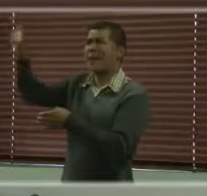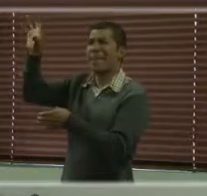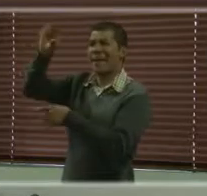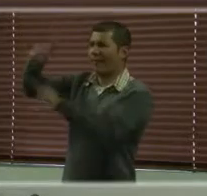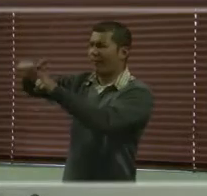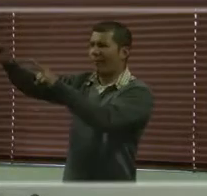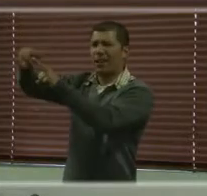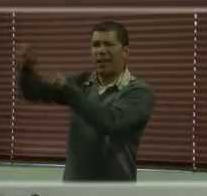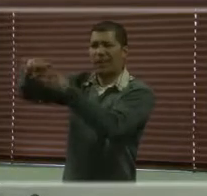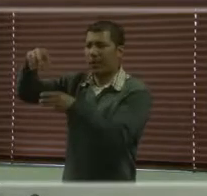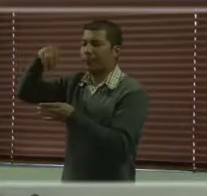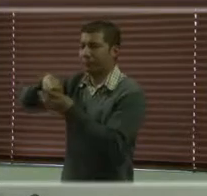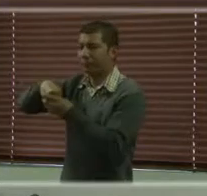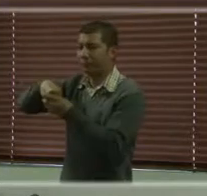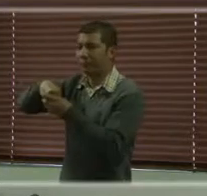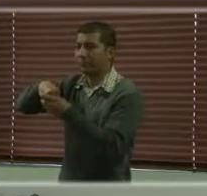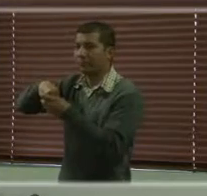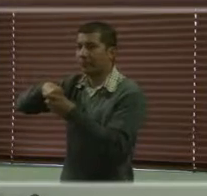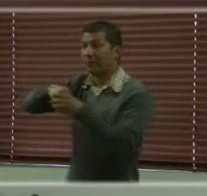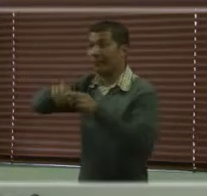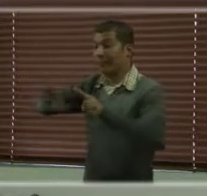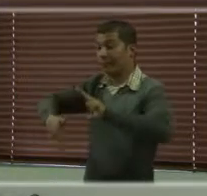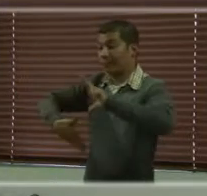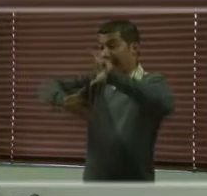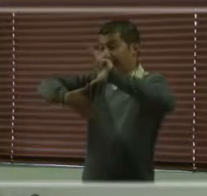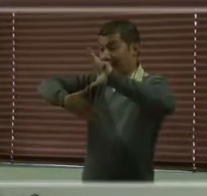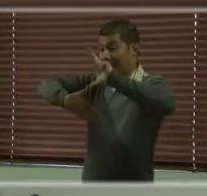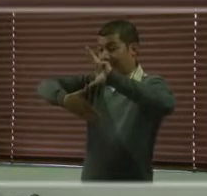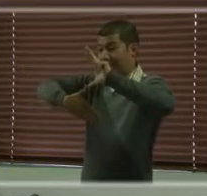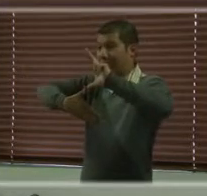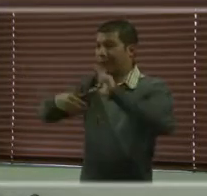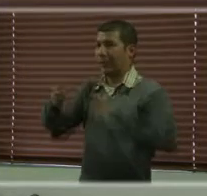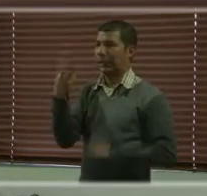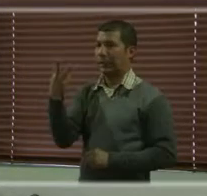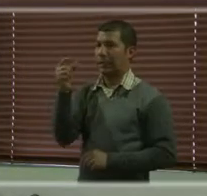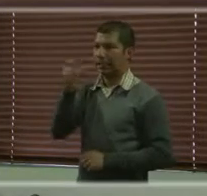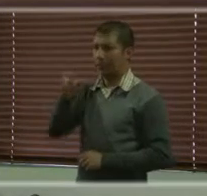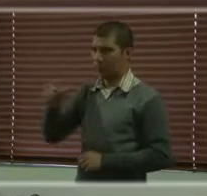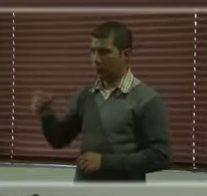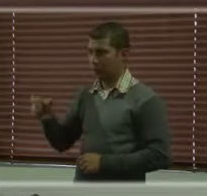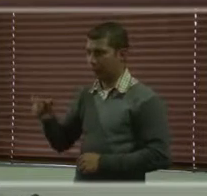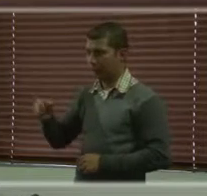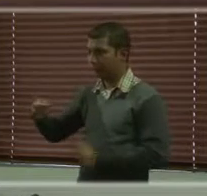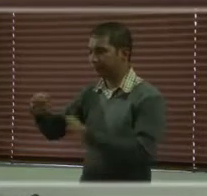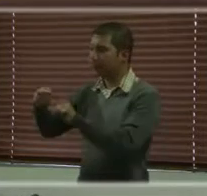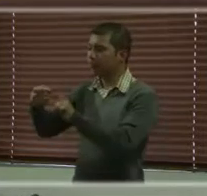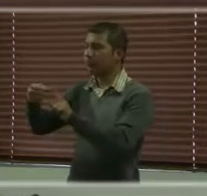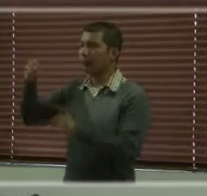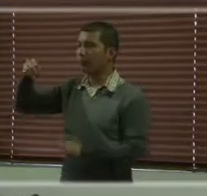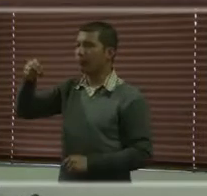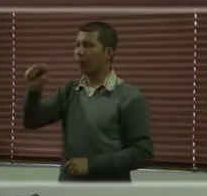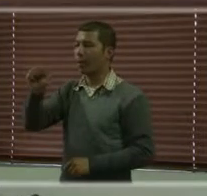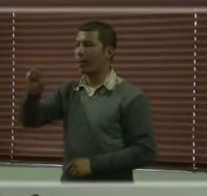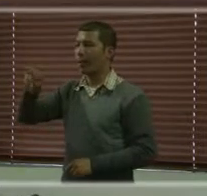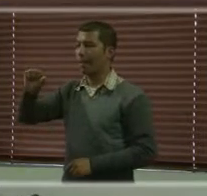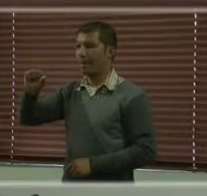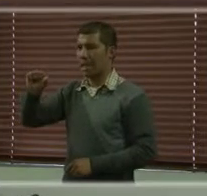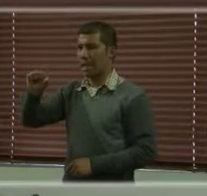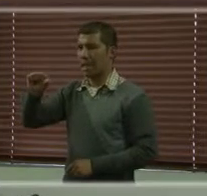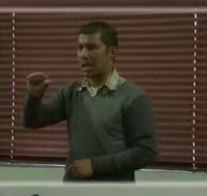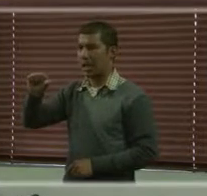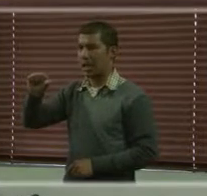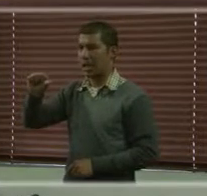está pues María Soledad cisternas que es la presidenta del comité además y que es de